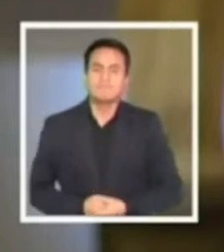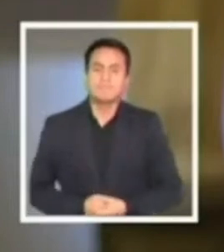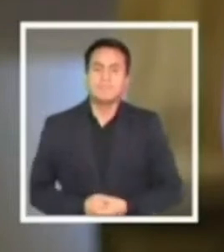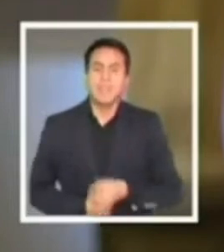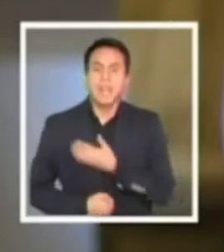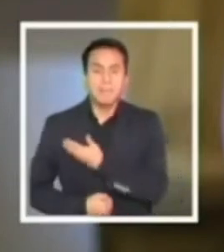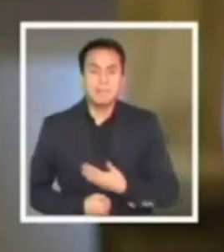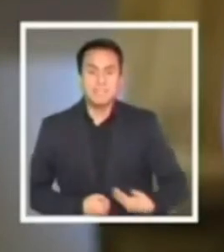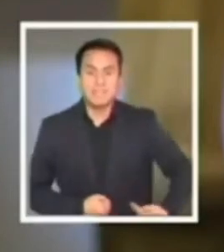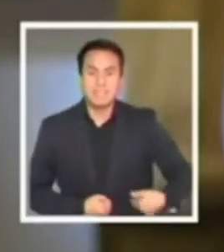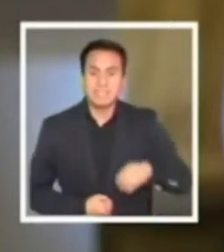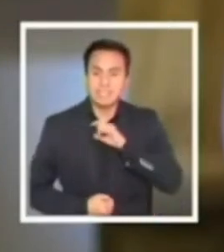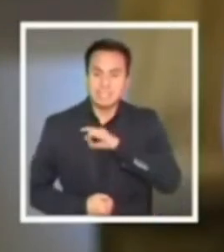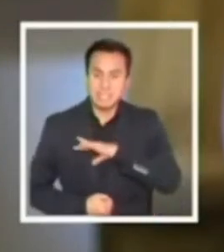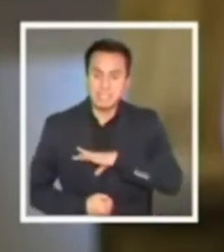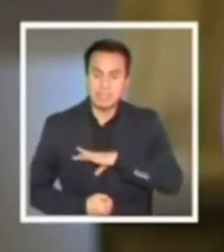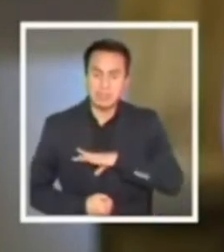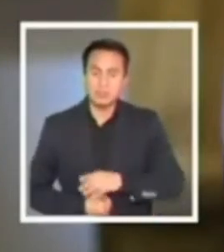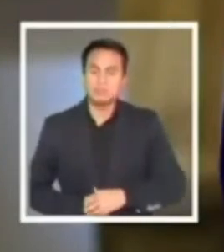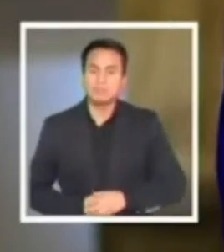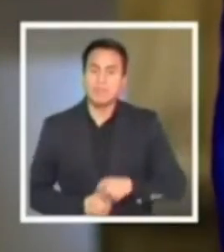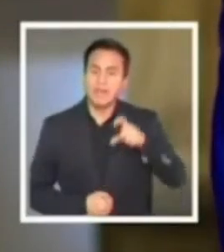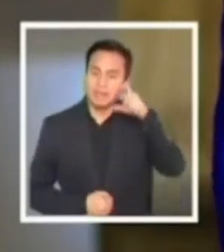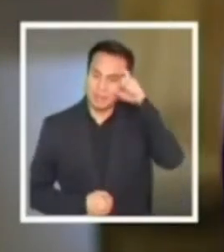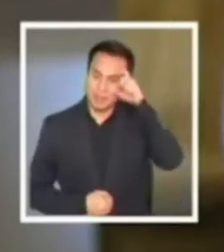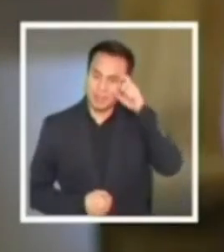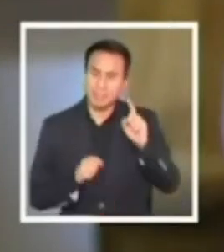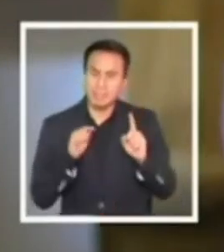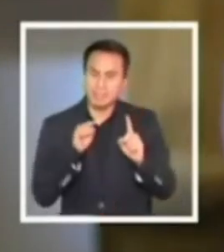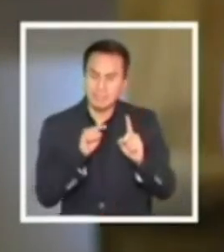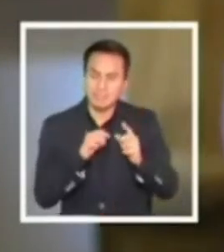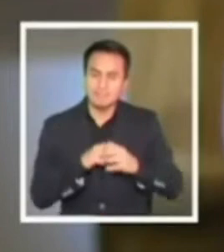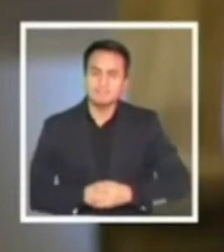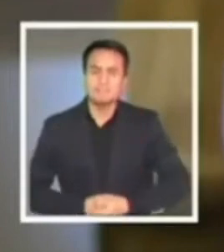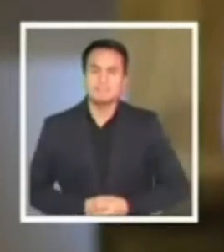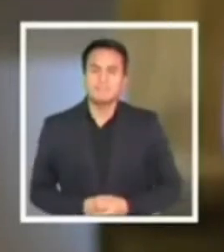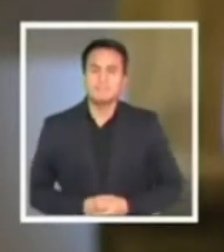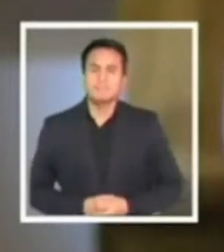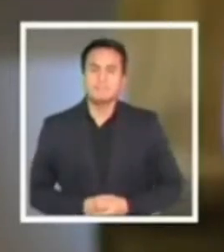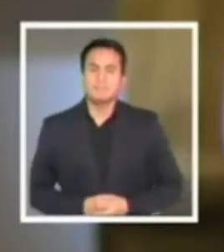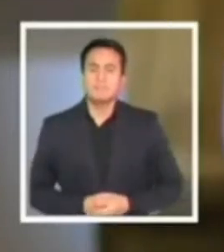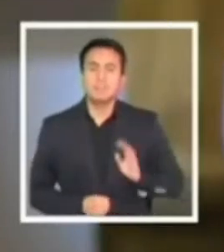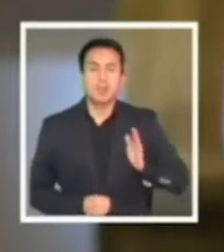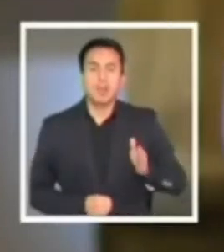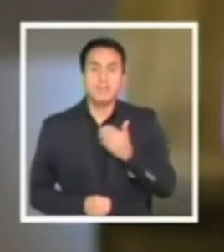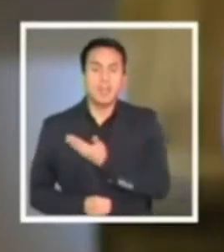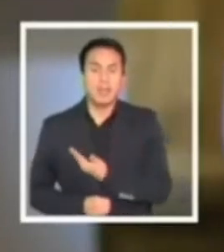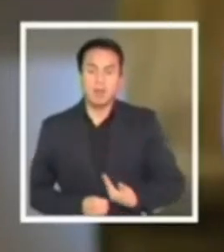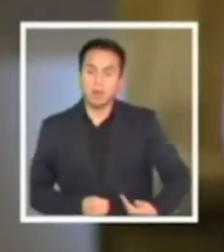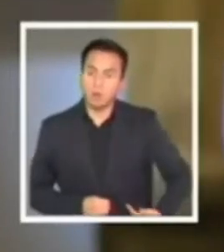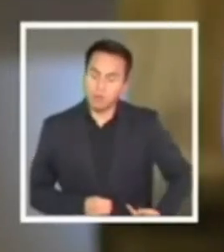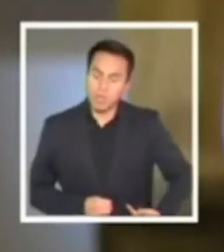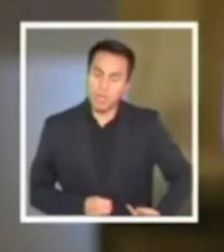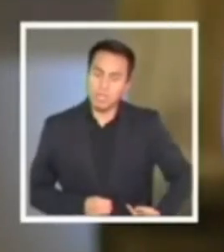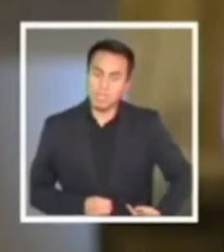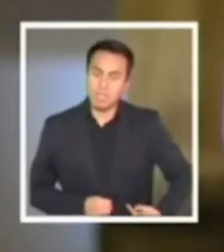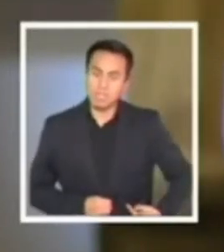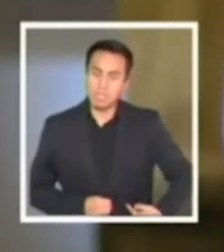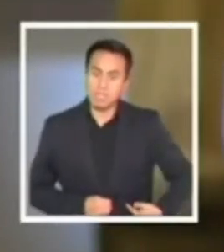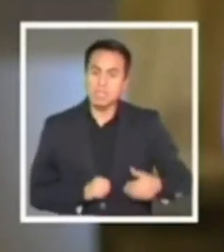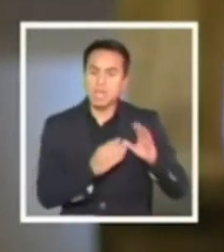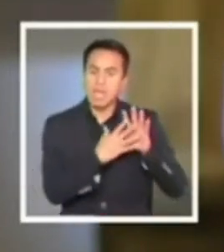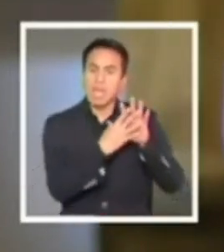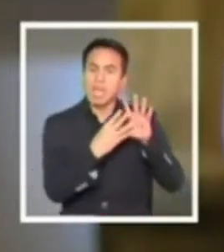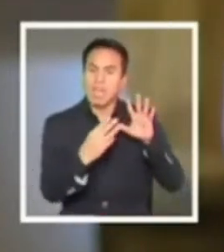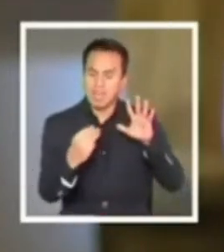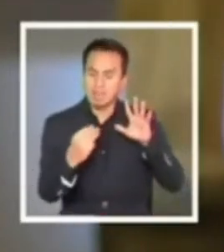El presidente chileno, Salvador Allende, que todavía gobierna con su